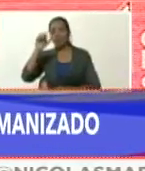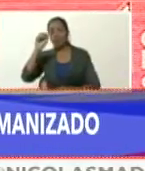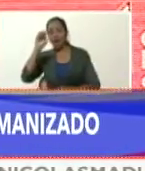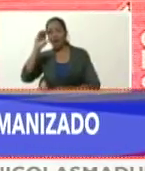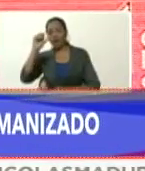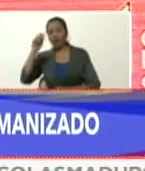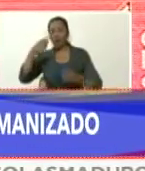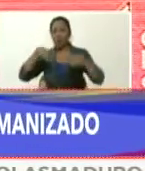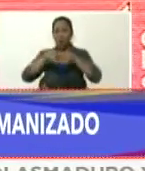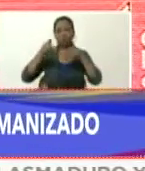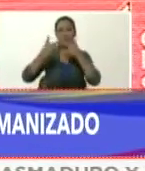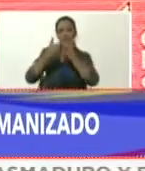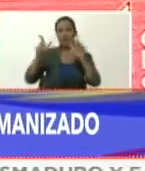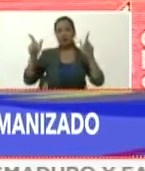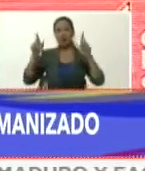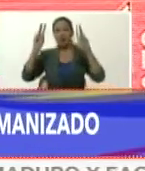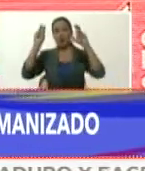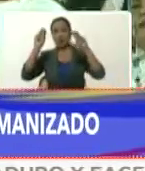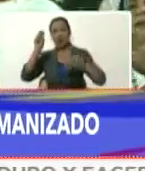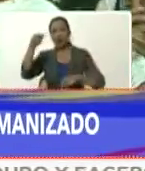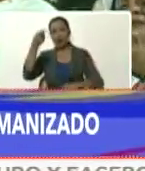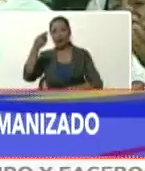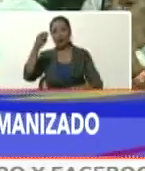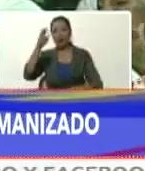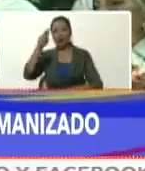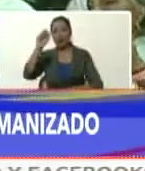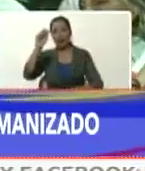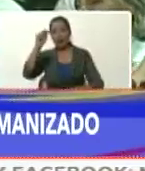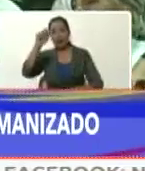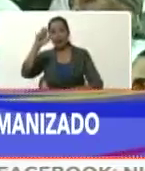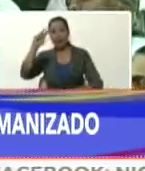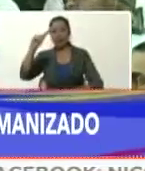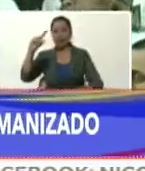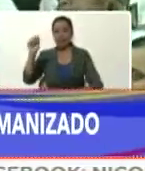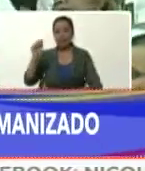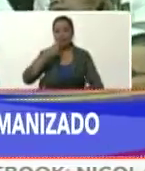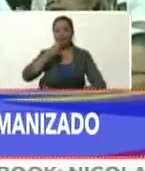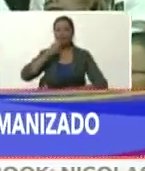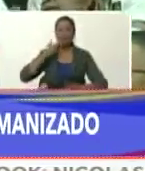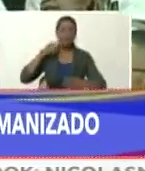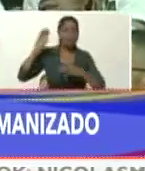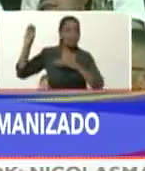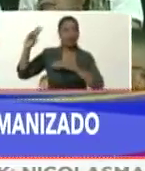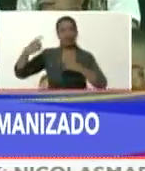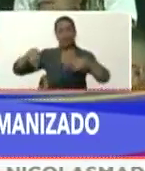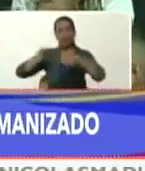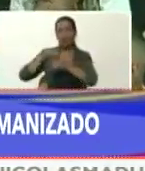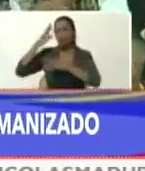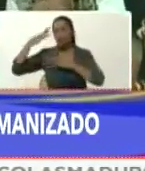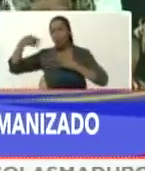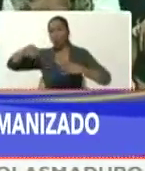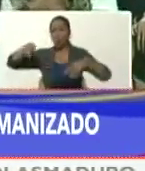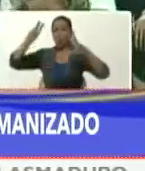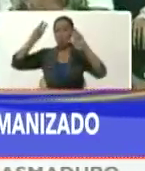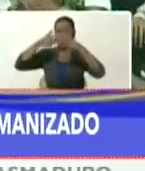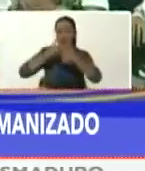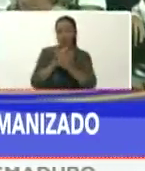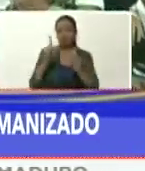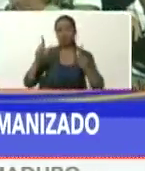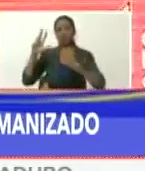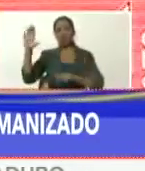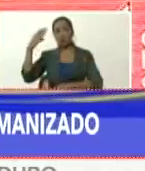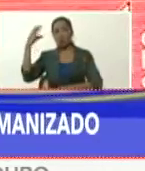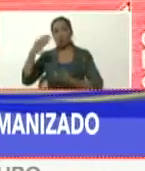Nueva Granada, que forma parte de la patria grande, nuestra patria hermosa, Soñamos con una nueva liberación de